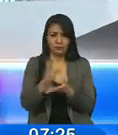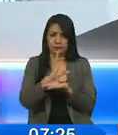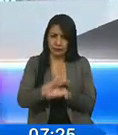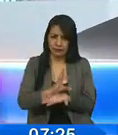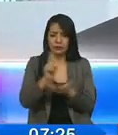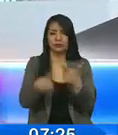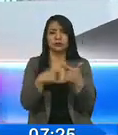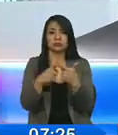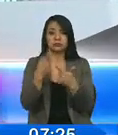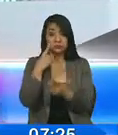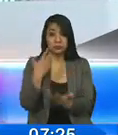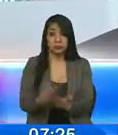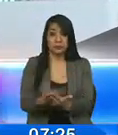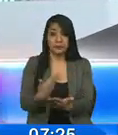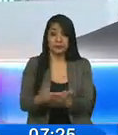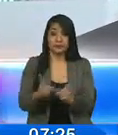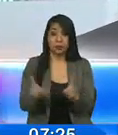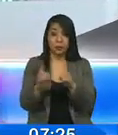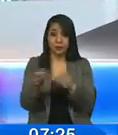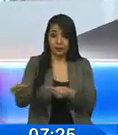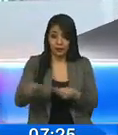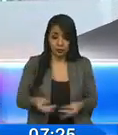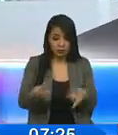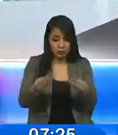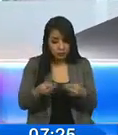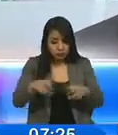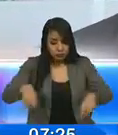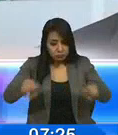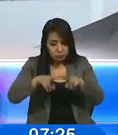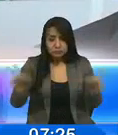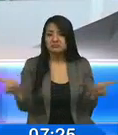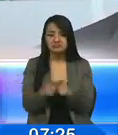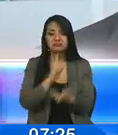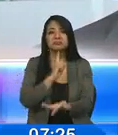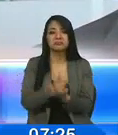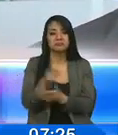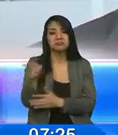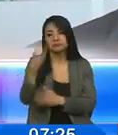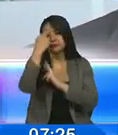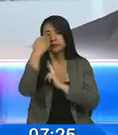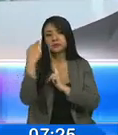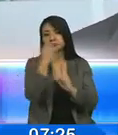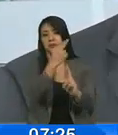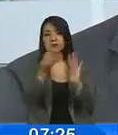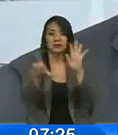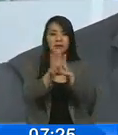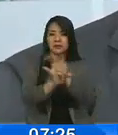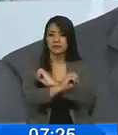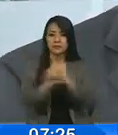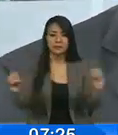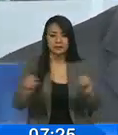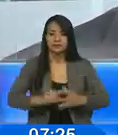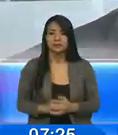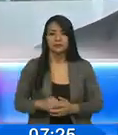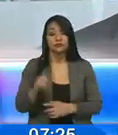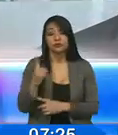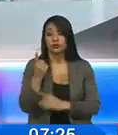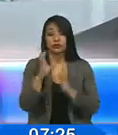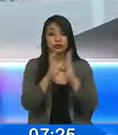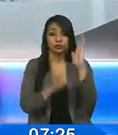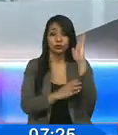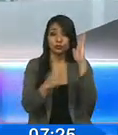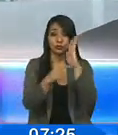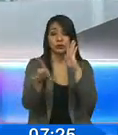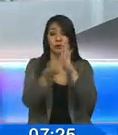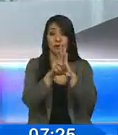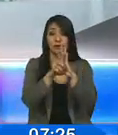evidencias físicas, inclusive aportadas, hablan precisamente de que ha violentado disposiciones expresas de la Constitución y la